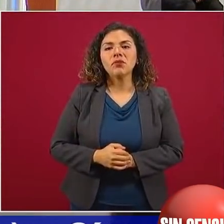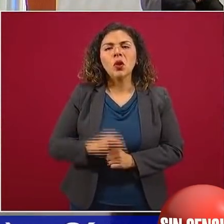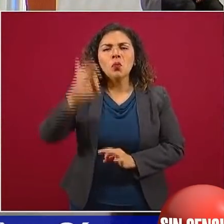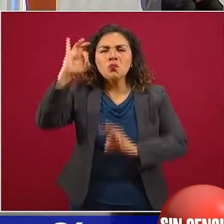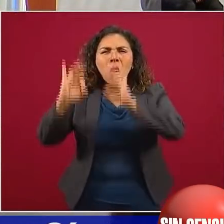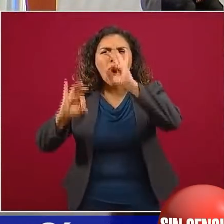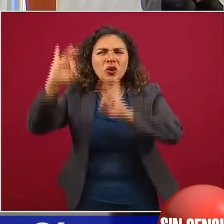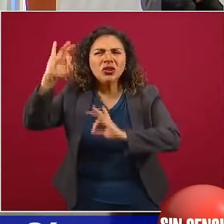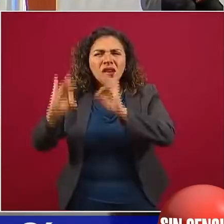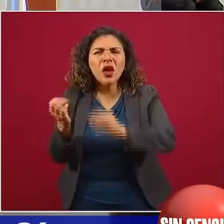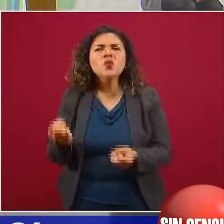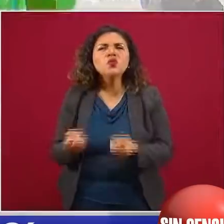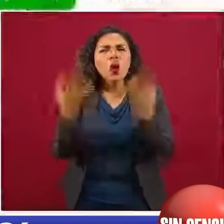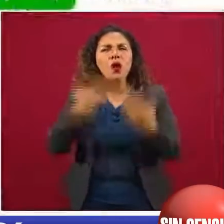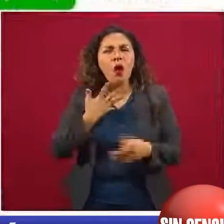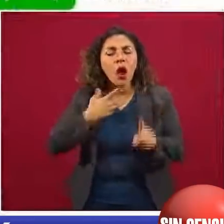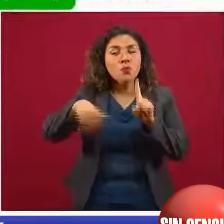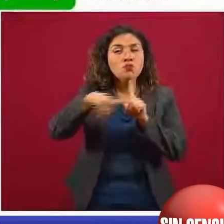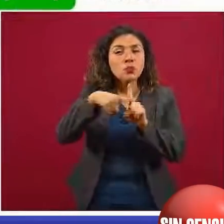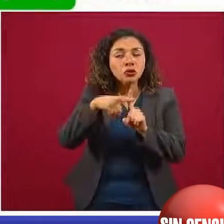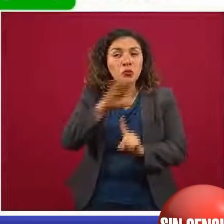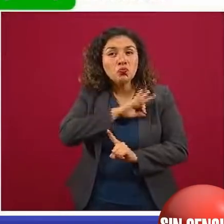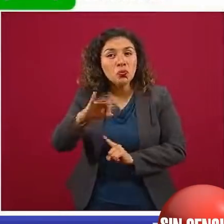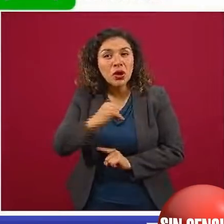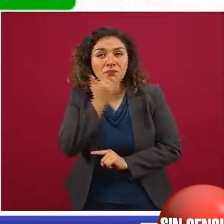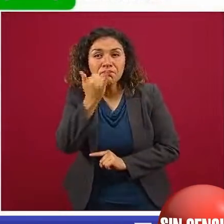de casos que resultarán positivos,